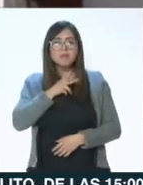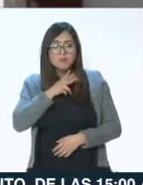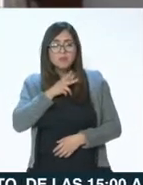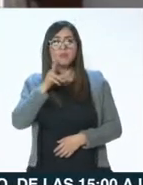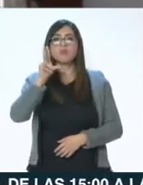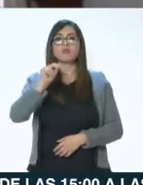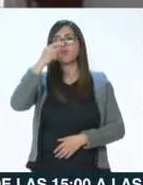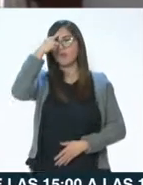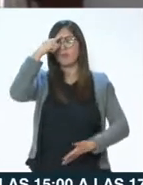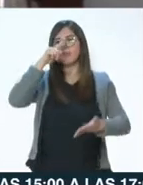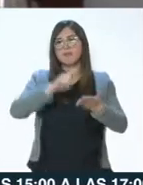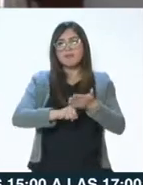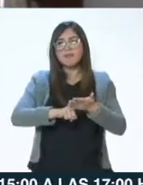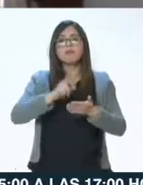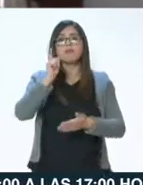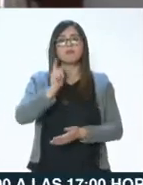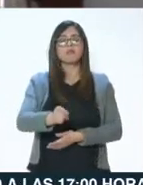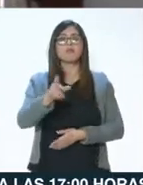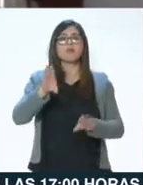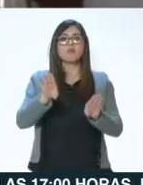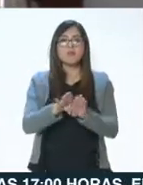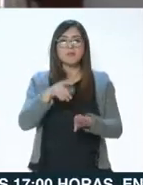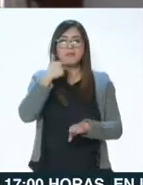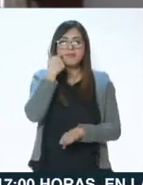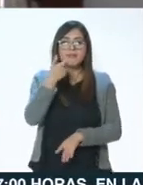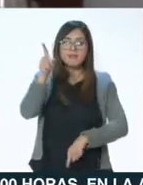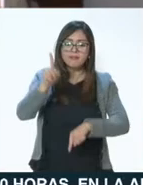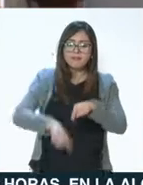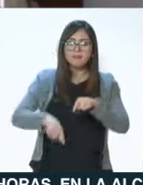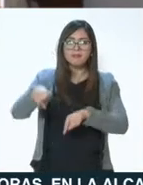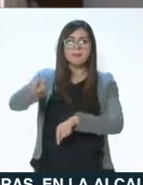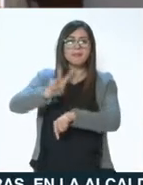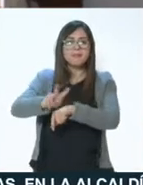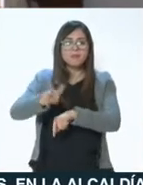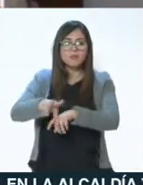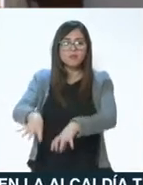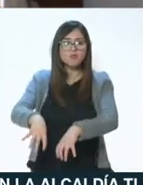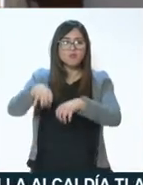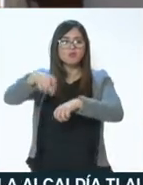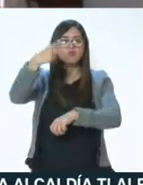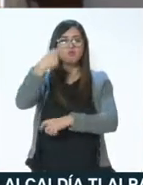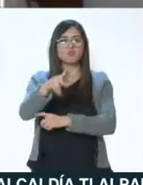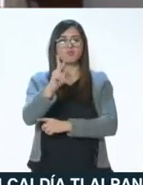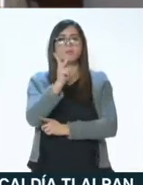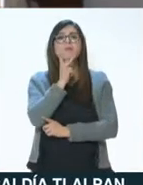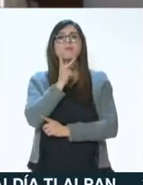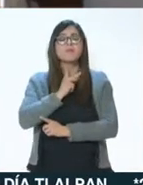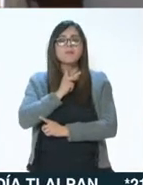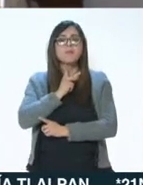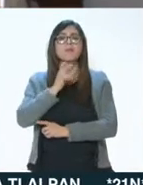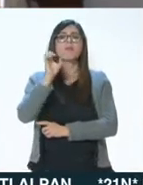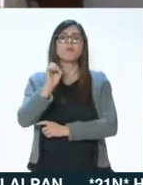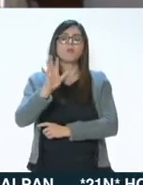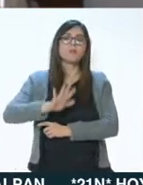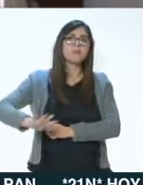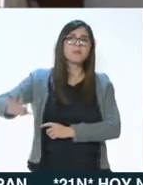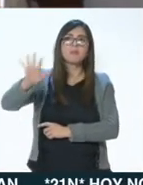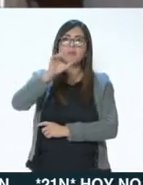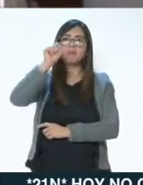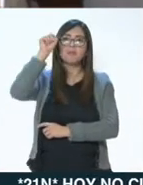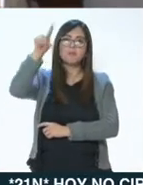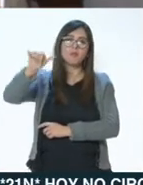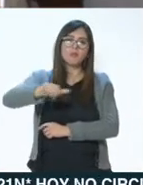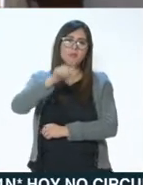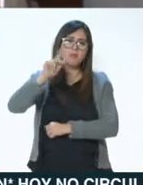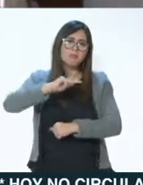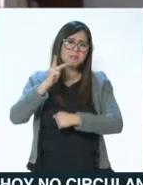realmente quiera quedarse directamente con los pozos petroleros, con el visto bueno de la comunidad internacional, del hemisferio occidental.